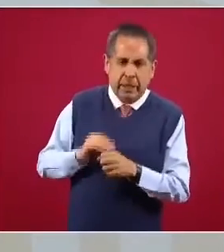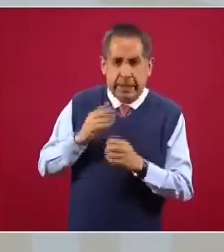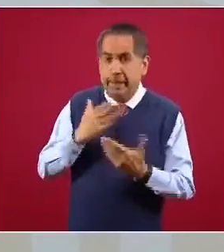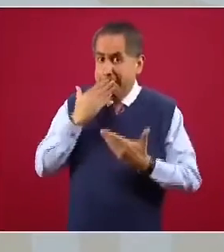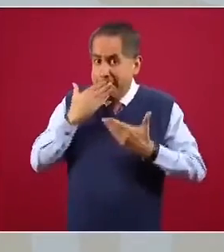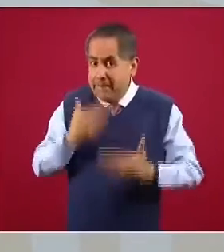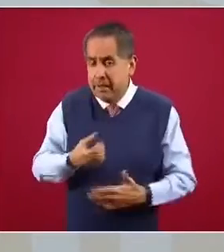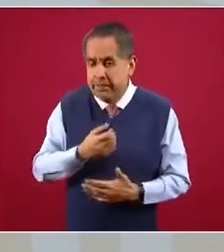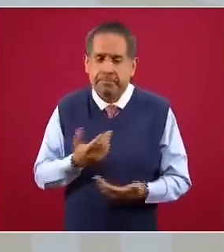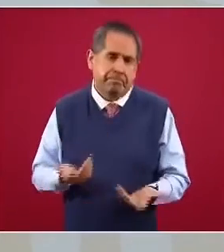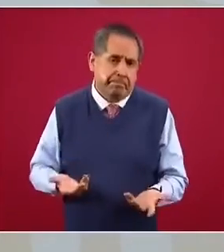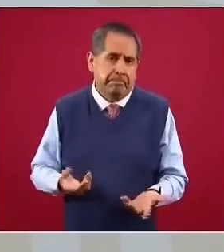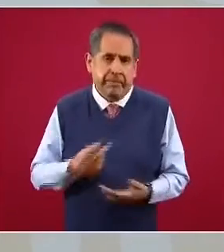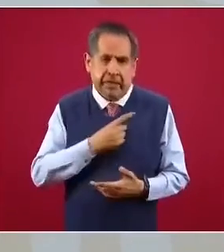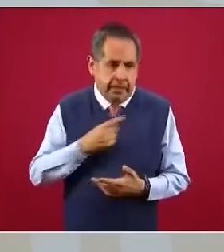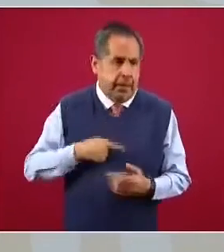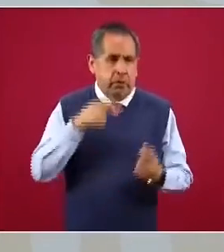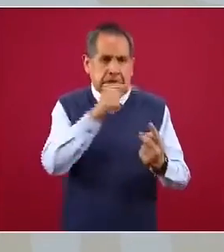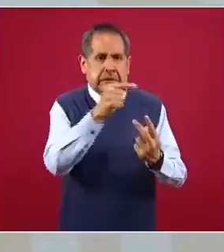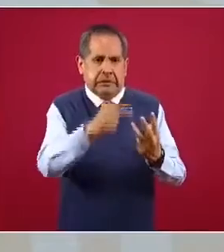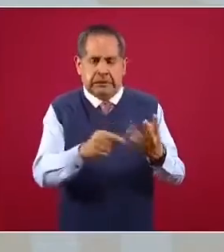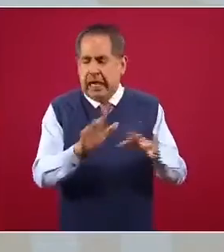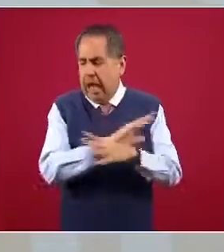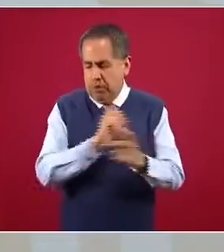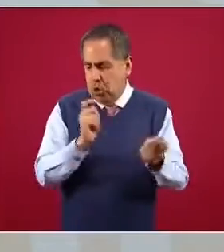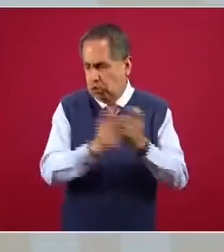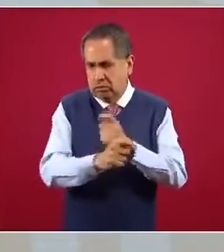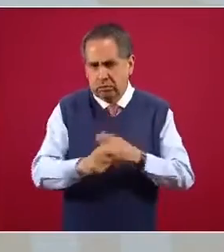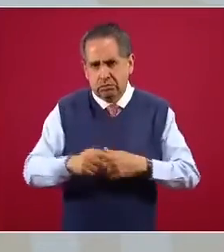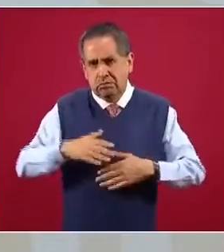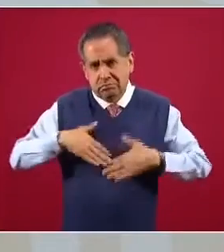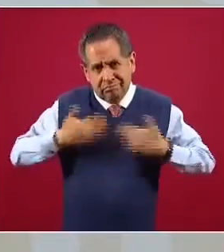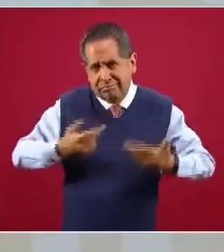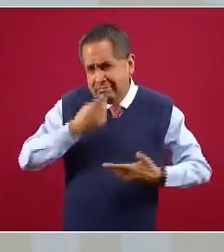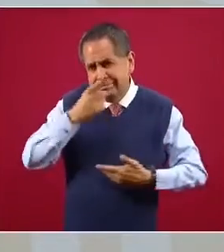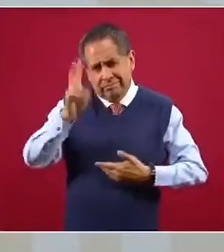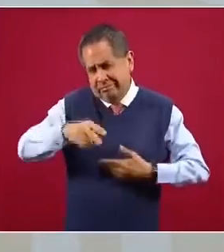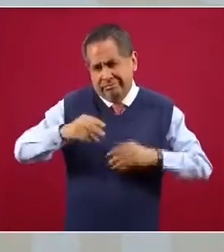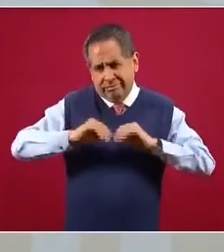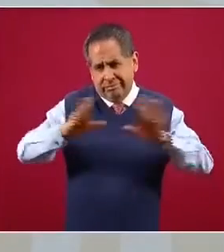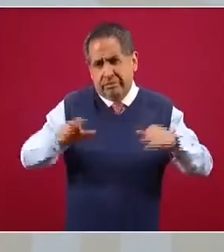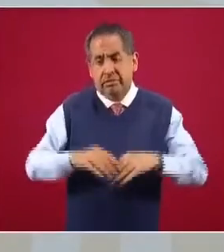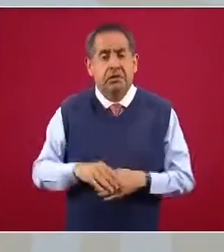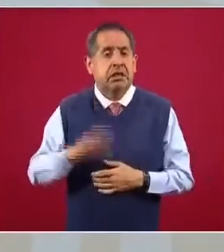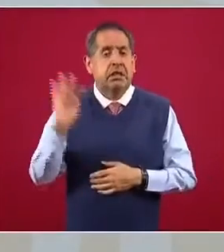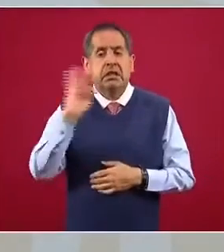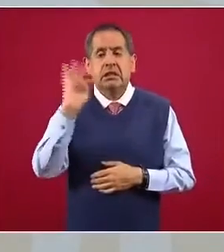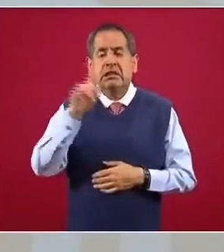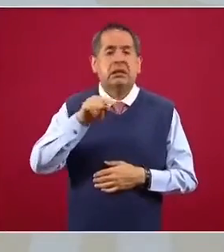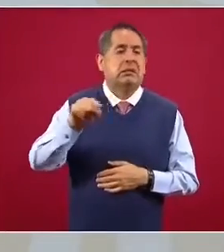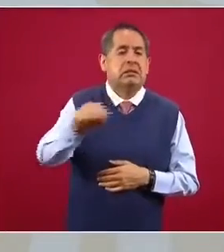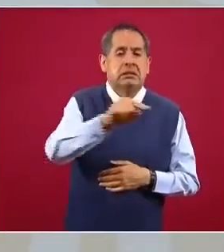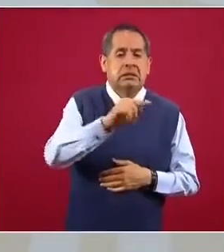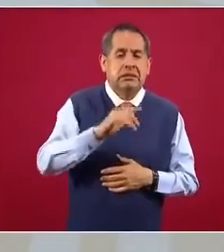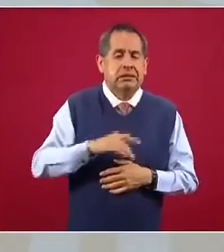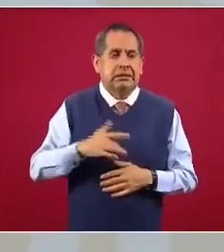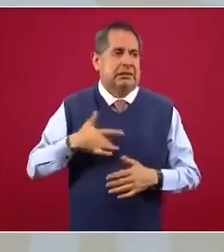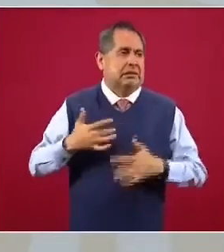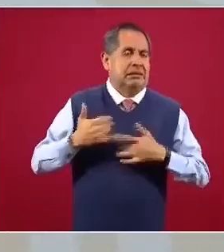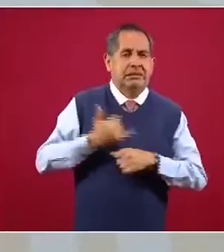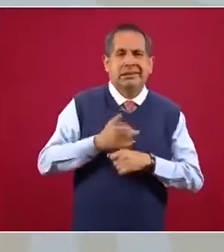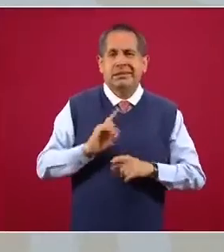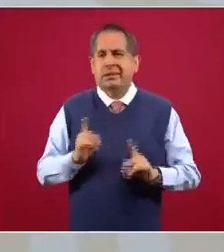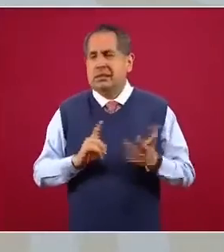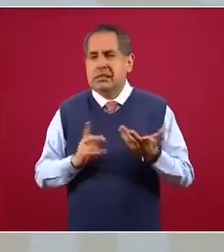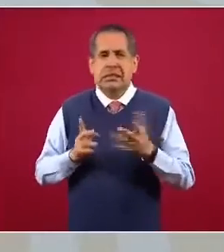manera resolutiva, tenemos que enfrentar todas estas cosas y decirlo con toda claridad. Puede ser que alguien se inquiete,